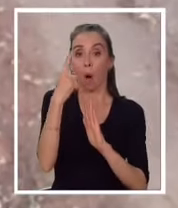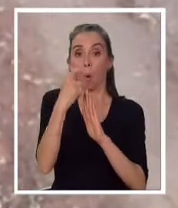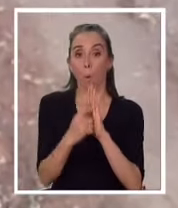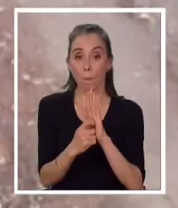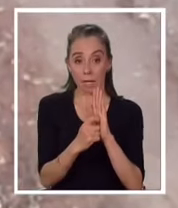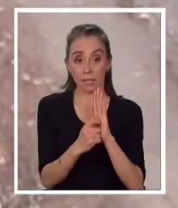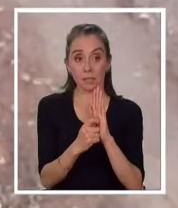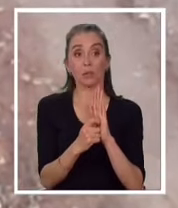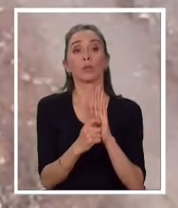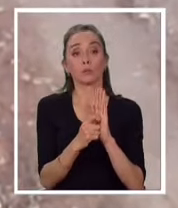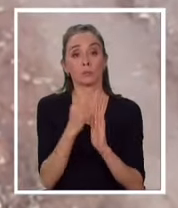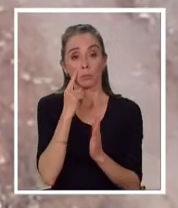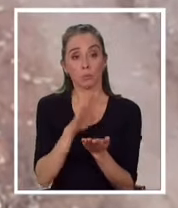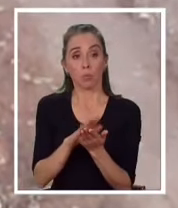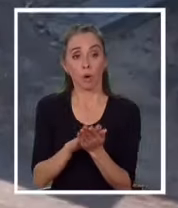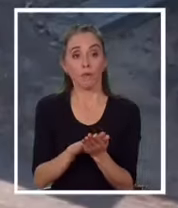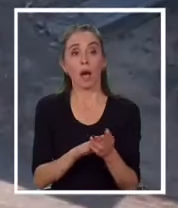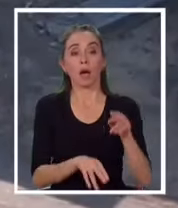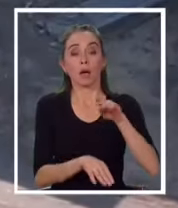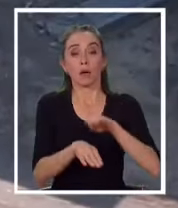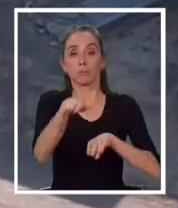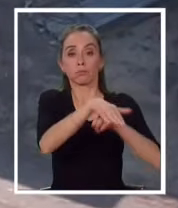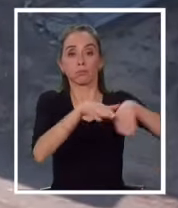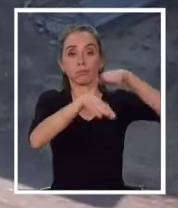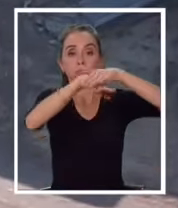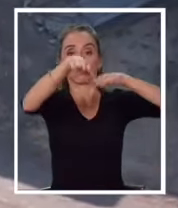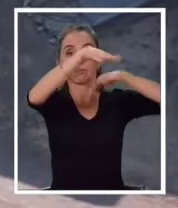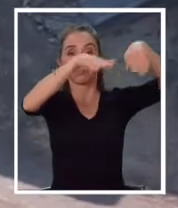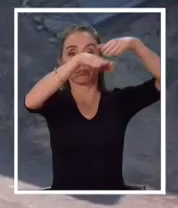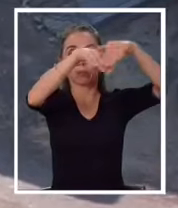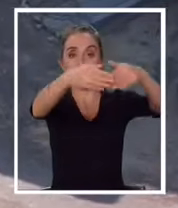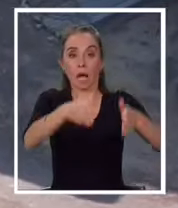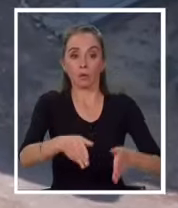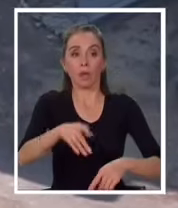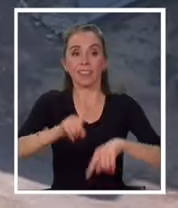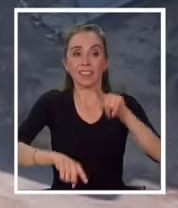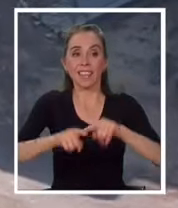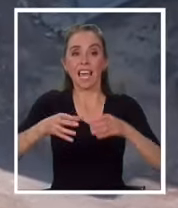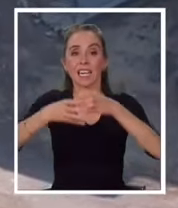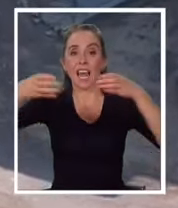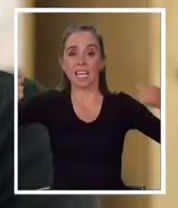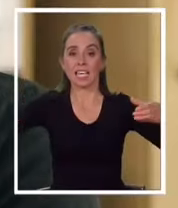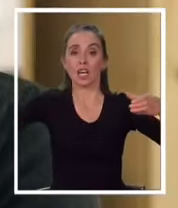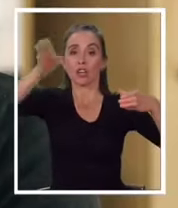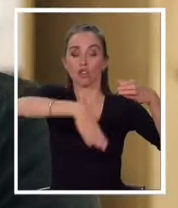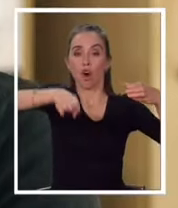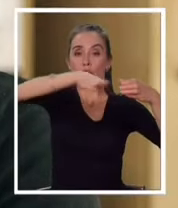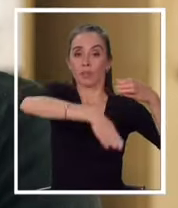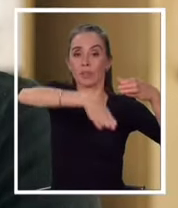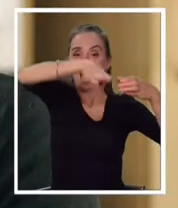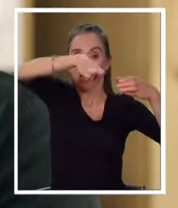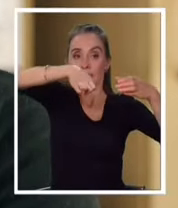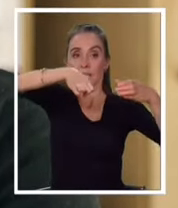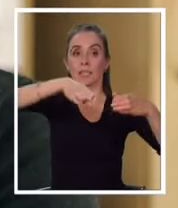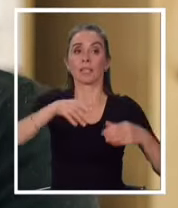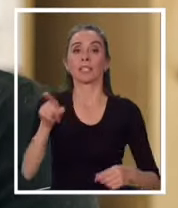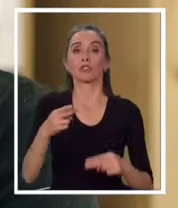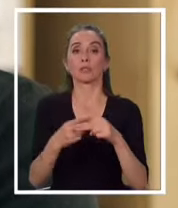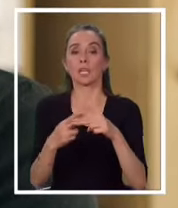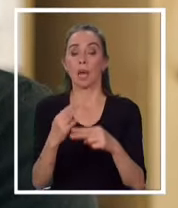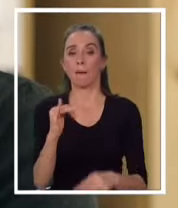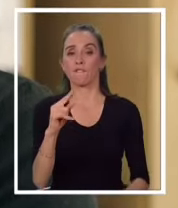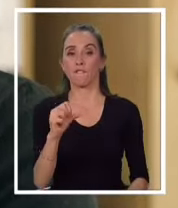mes dejan en evidencia la acumulación permanente de ataúdes en la tierra y en este container. Eso es una falta